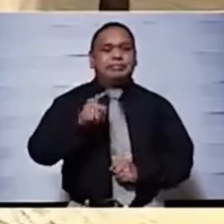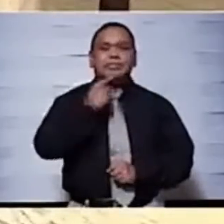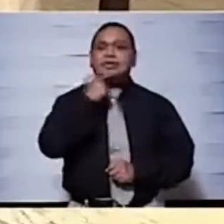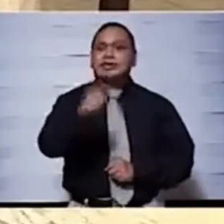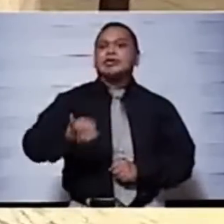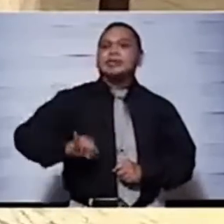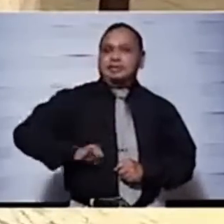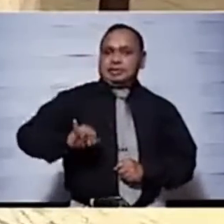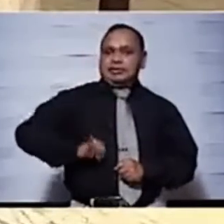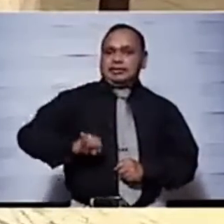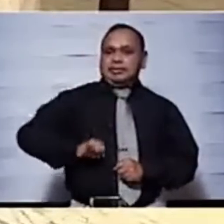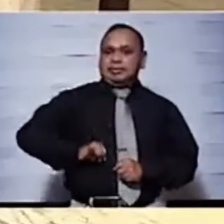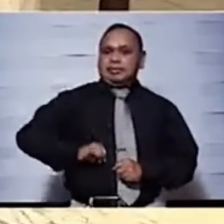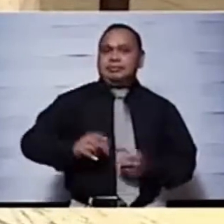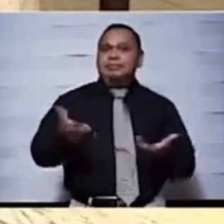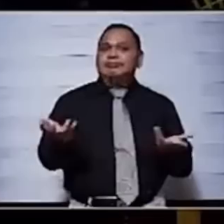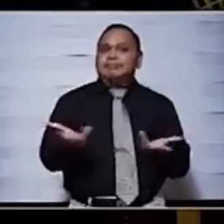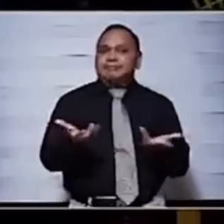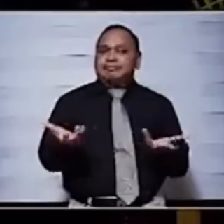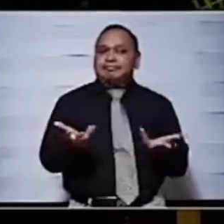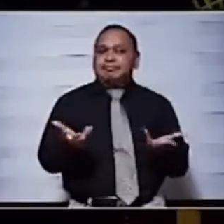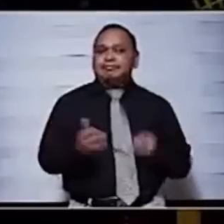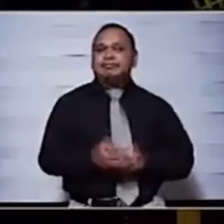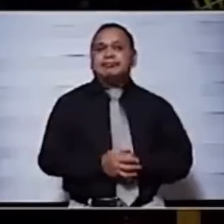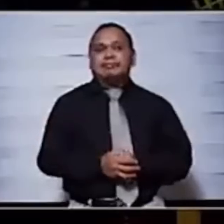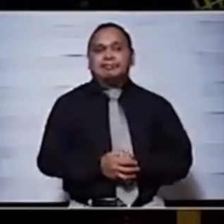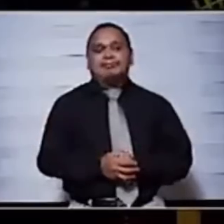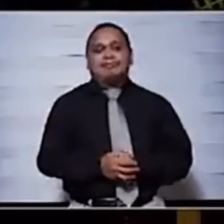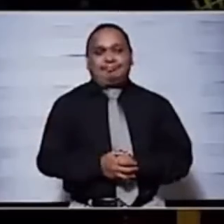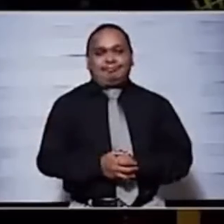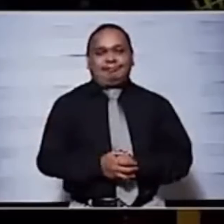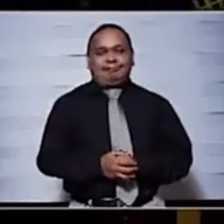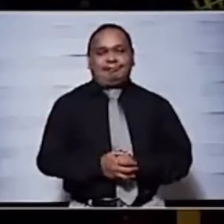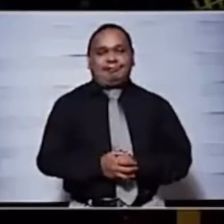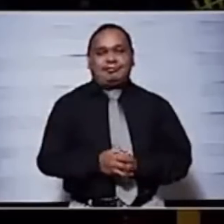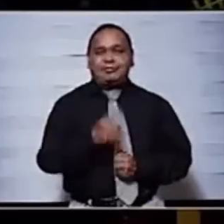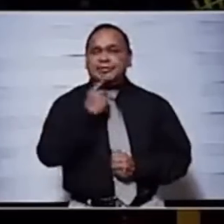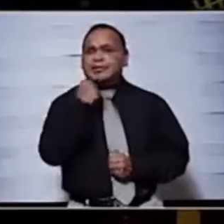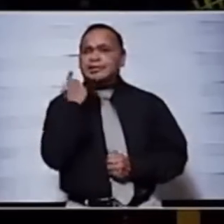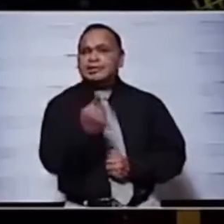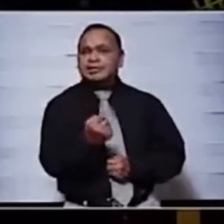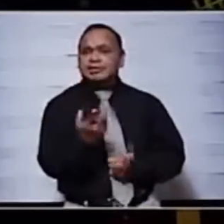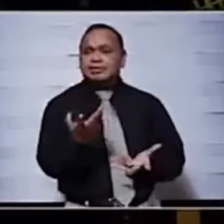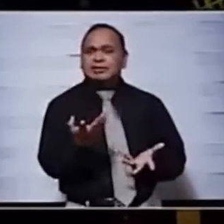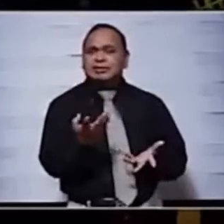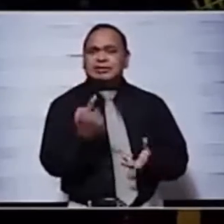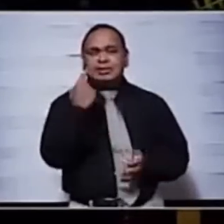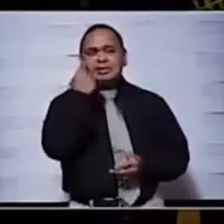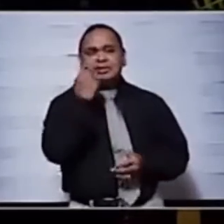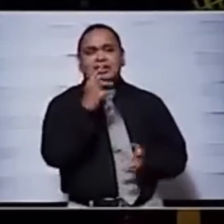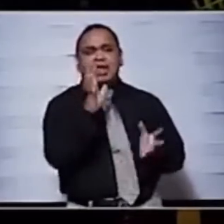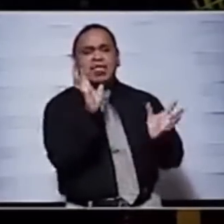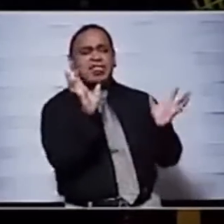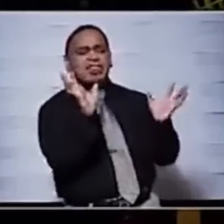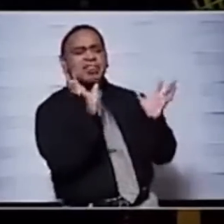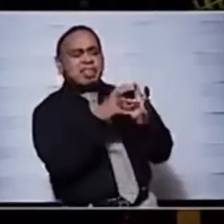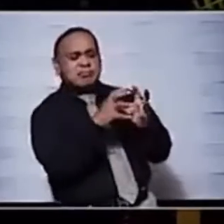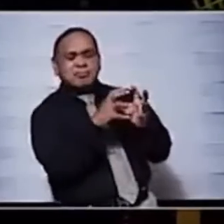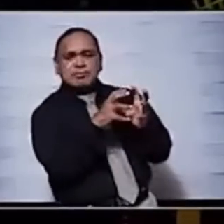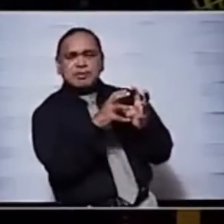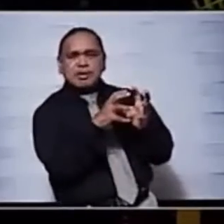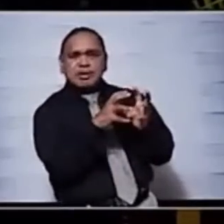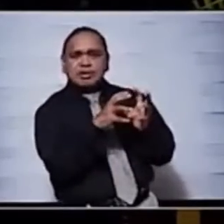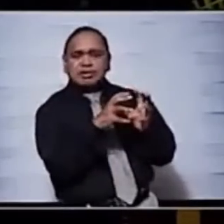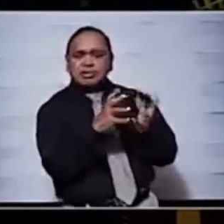el proceso de desafuero. ¿Por qué no se ha generado el desafuero? Bueno, porque Alejandro